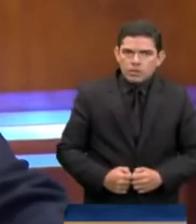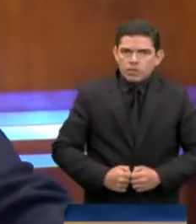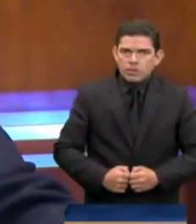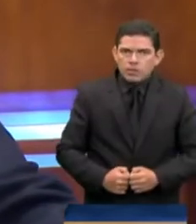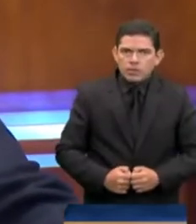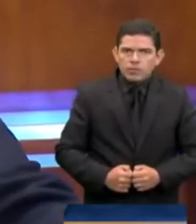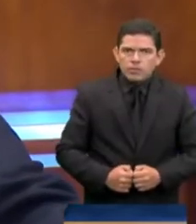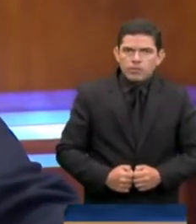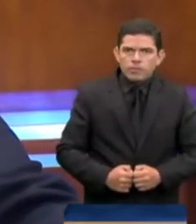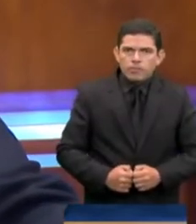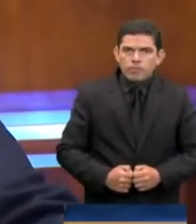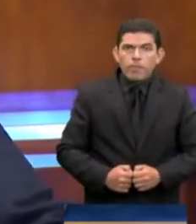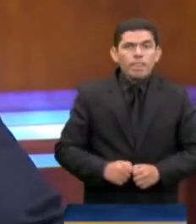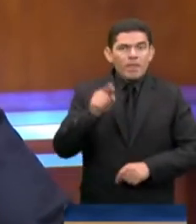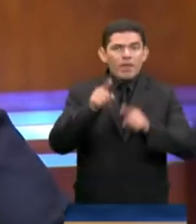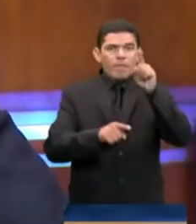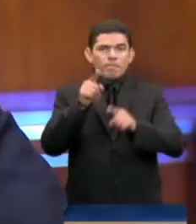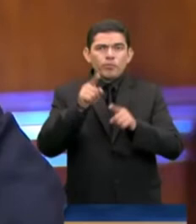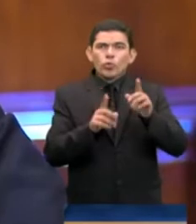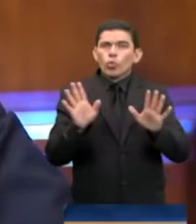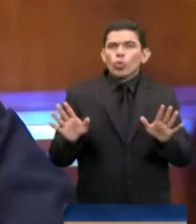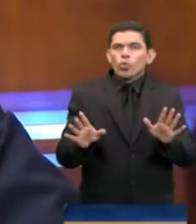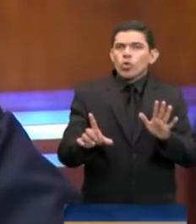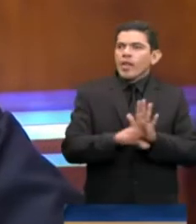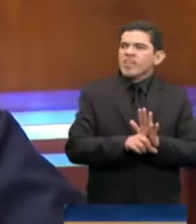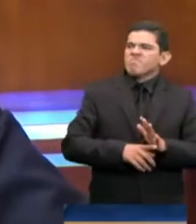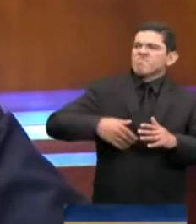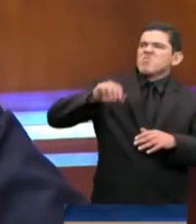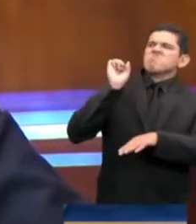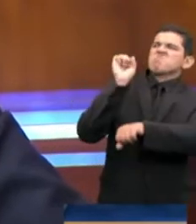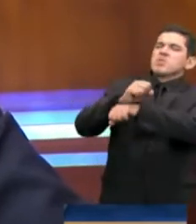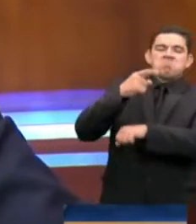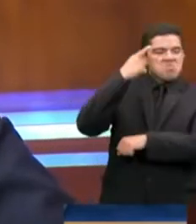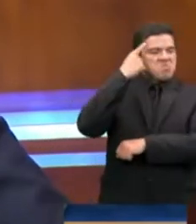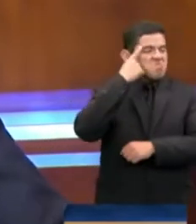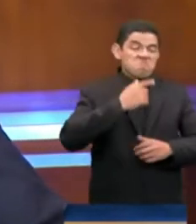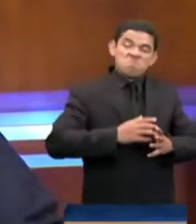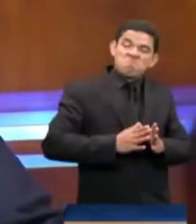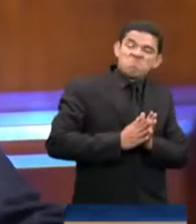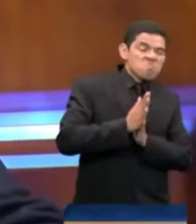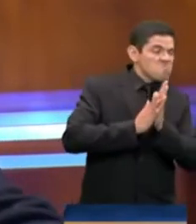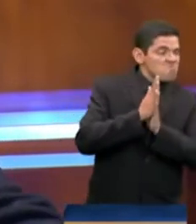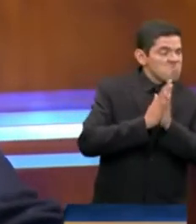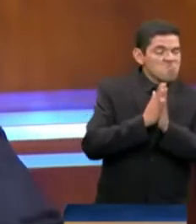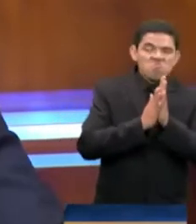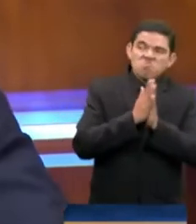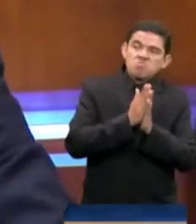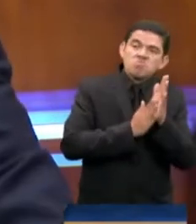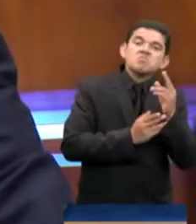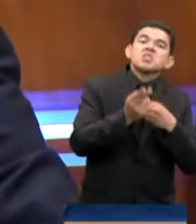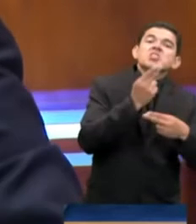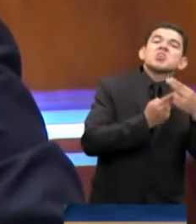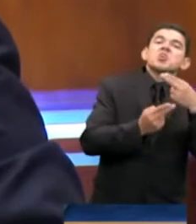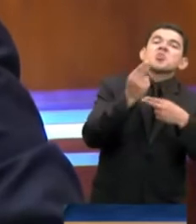seguramente hay quienes viviendo del otro lado de la ley estén pensando algún tipo de negociación